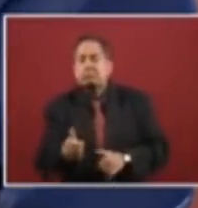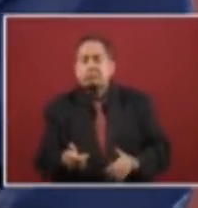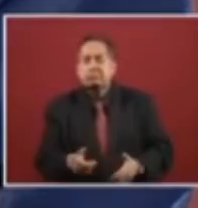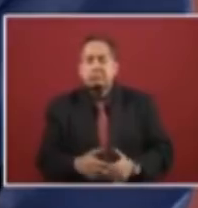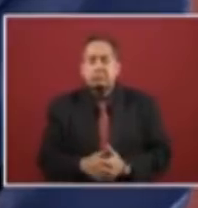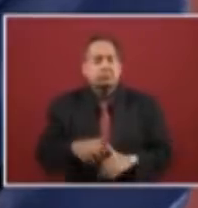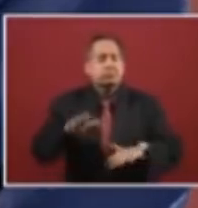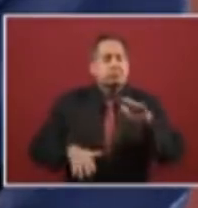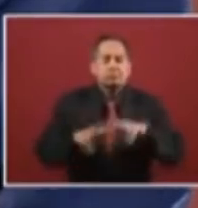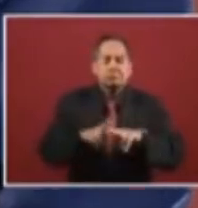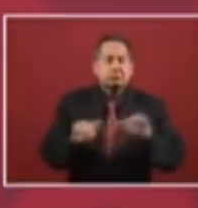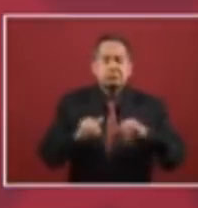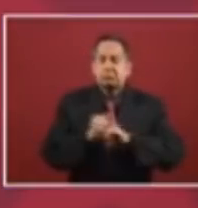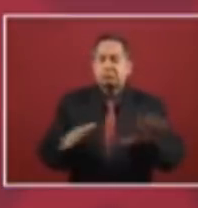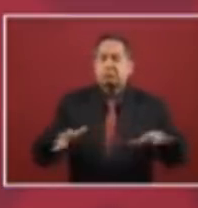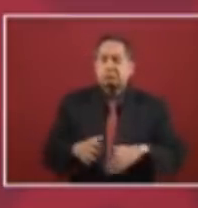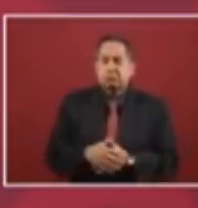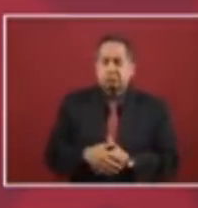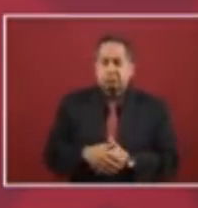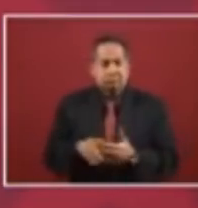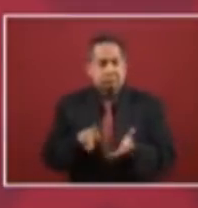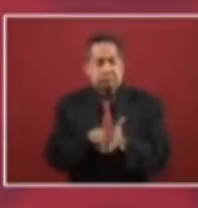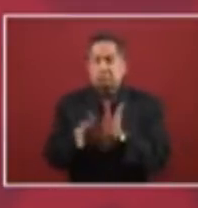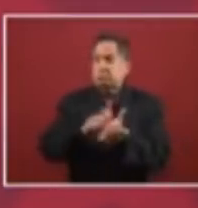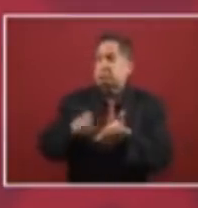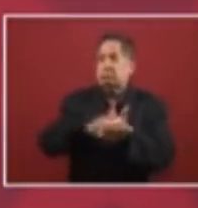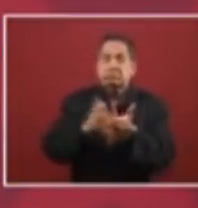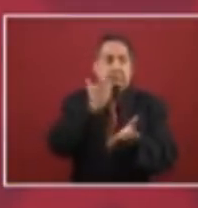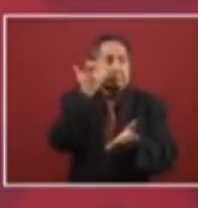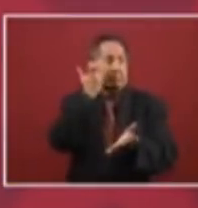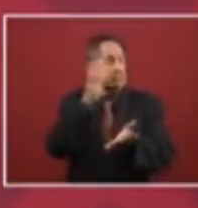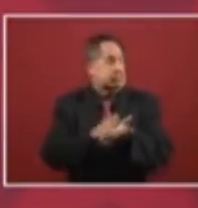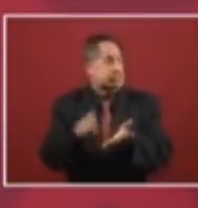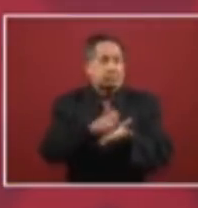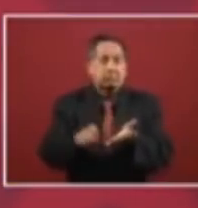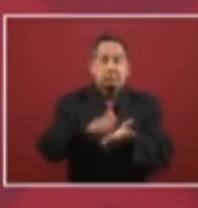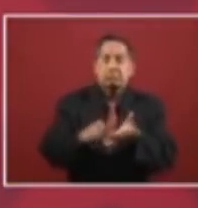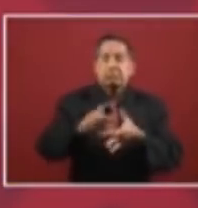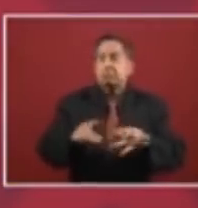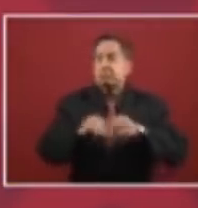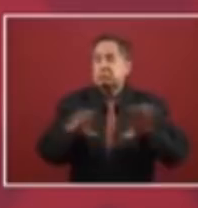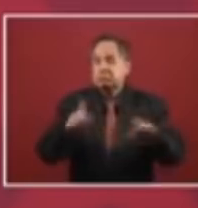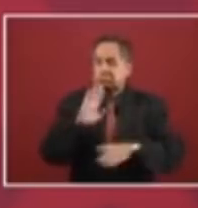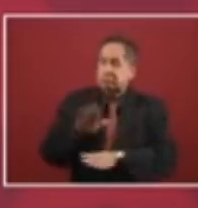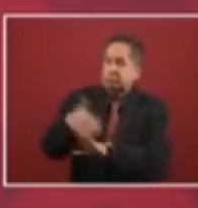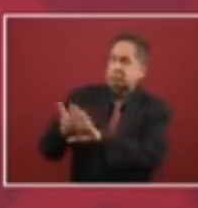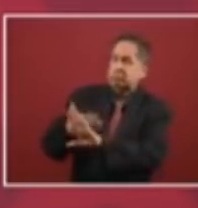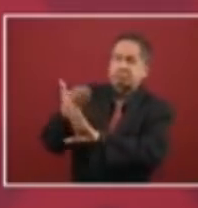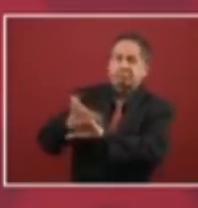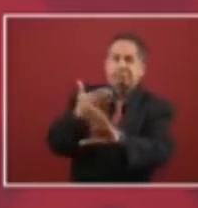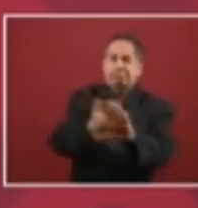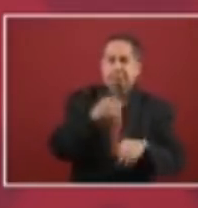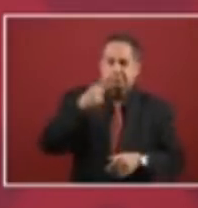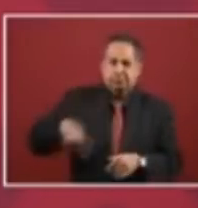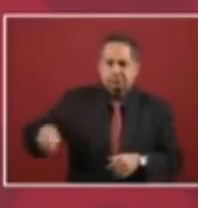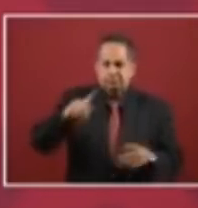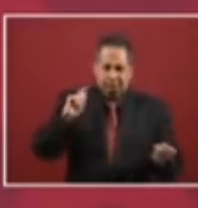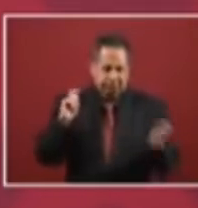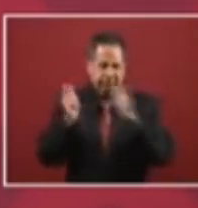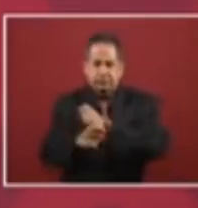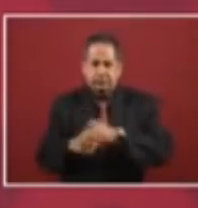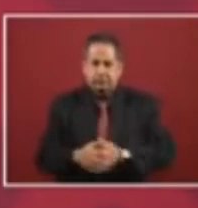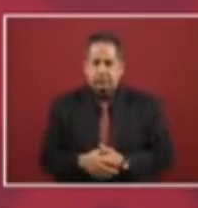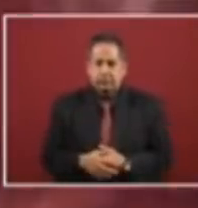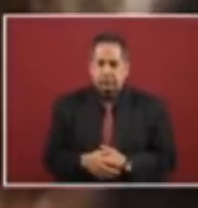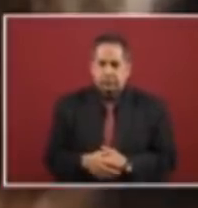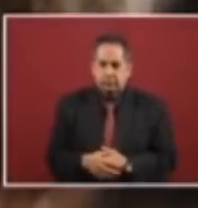A veces ni eso. Es editorializar para afectar las transformaciones.